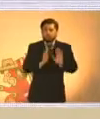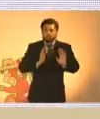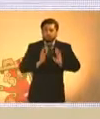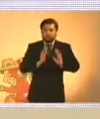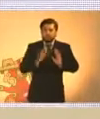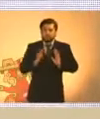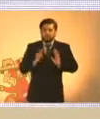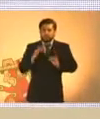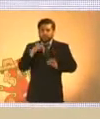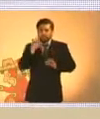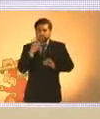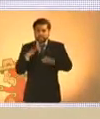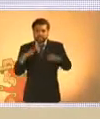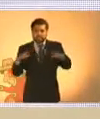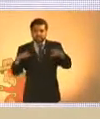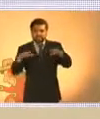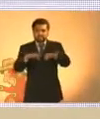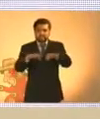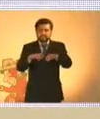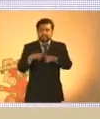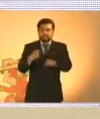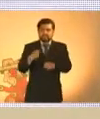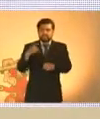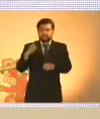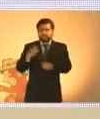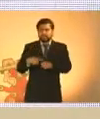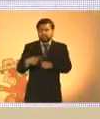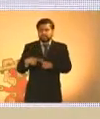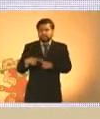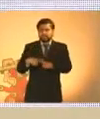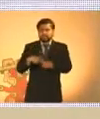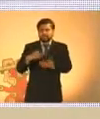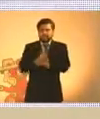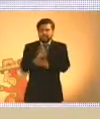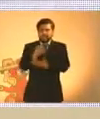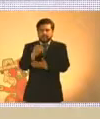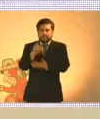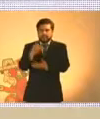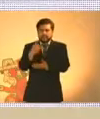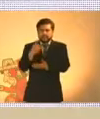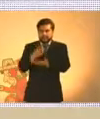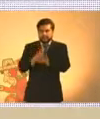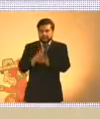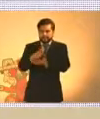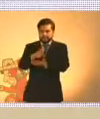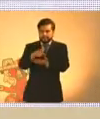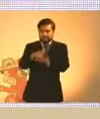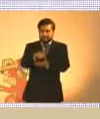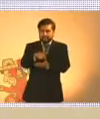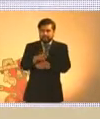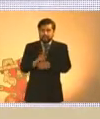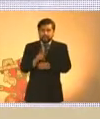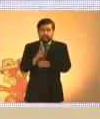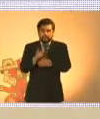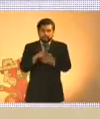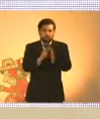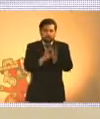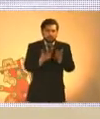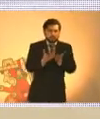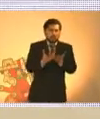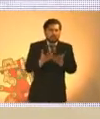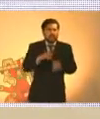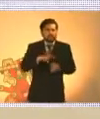personajes novela de paisajes novela de de sentimientos hay peleas